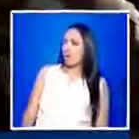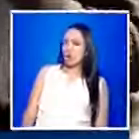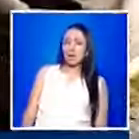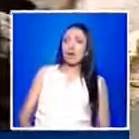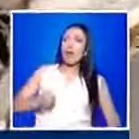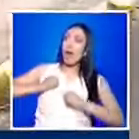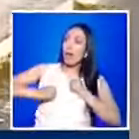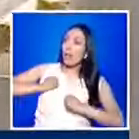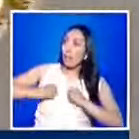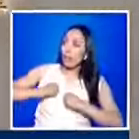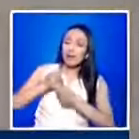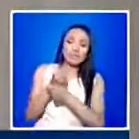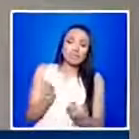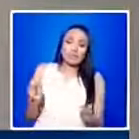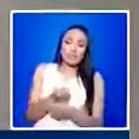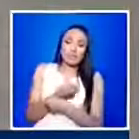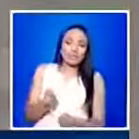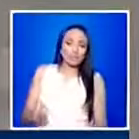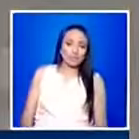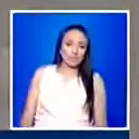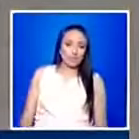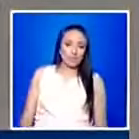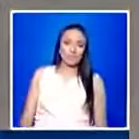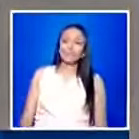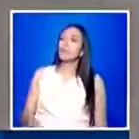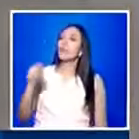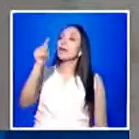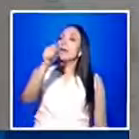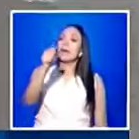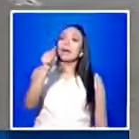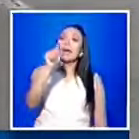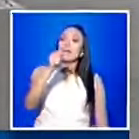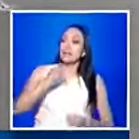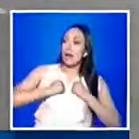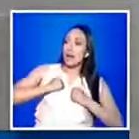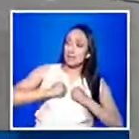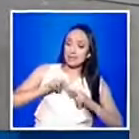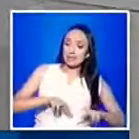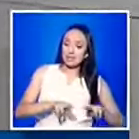Para bañarse. Nos toca venir bañando de allá mismo porque